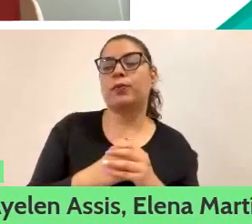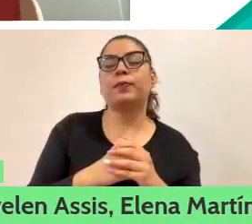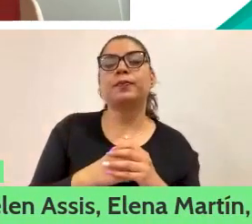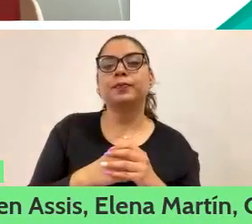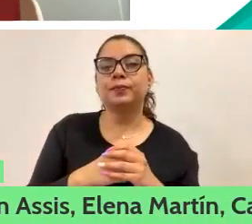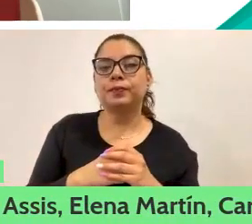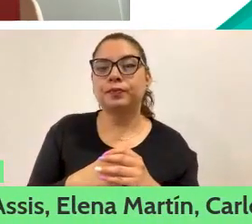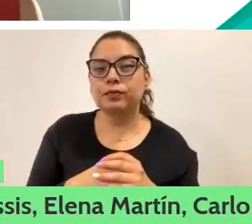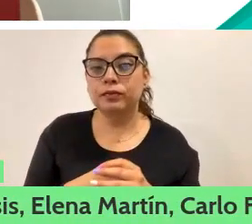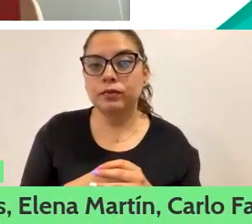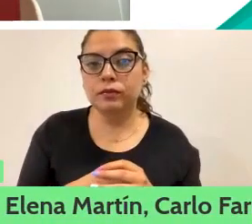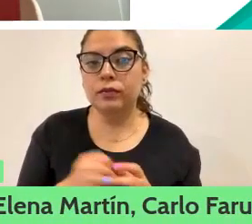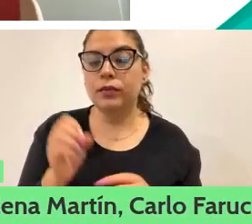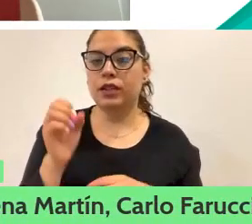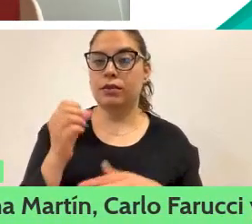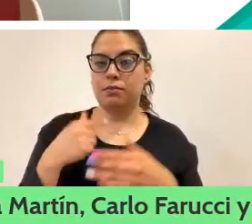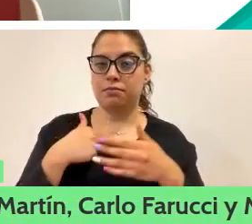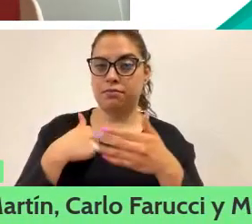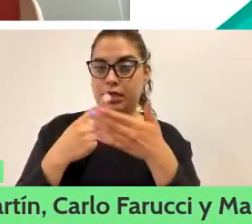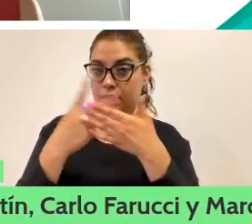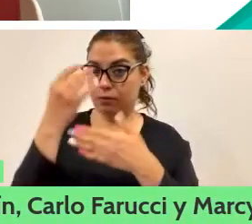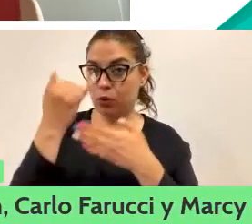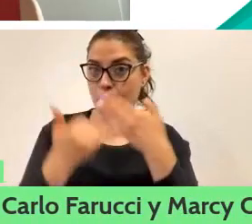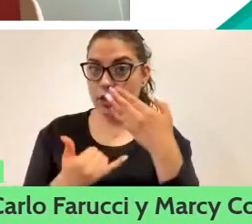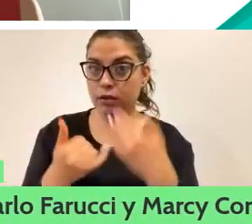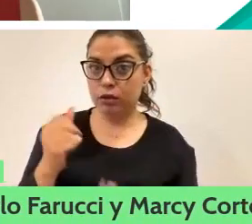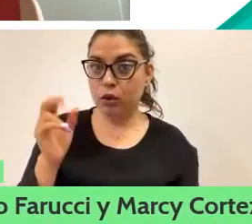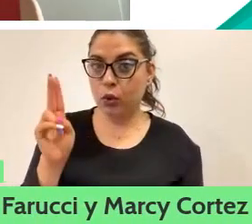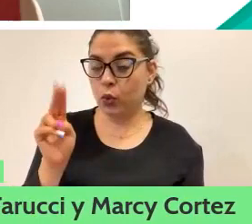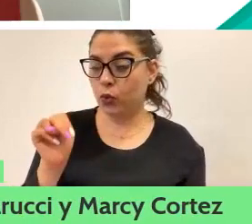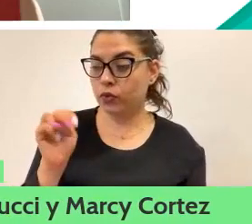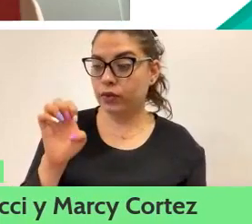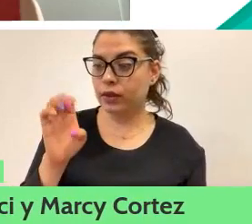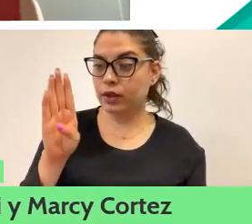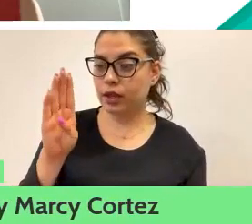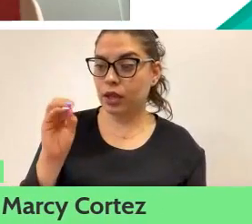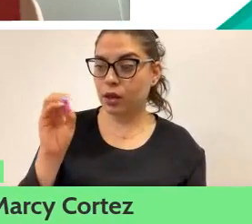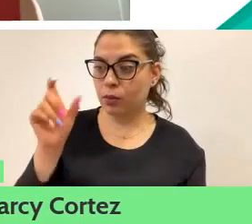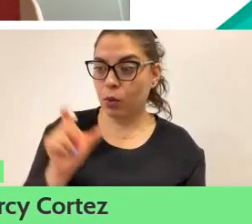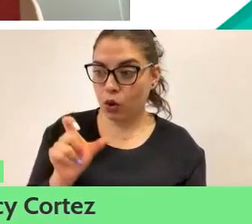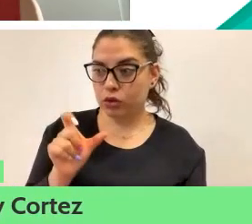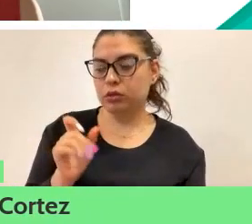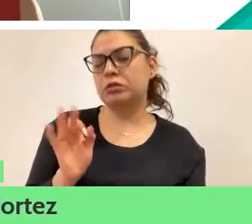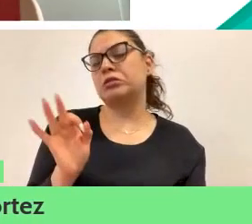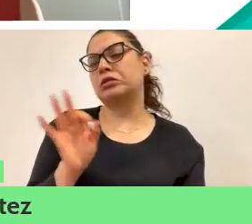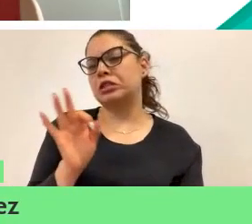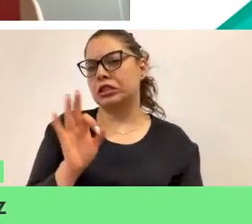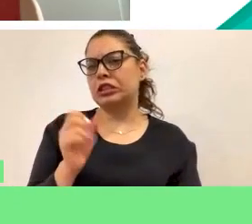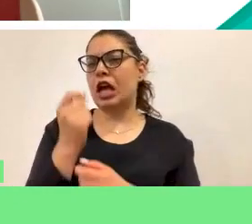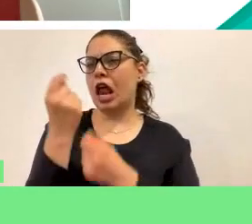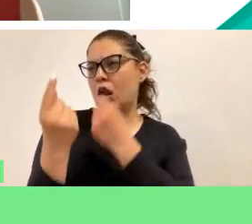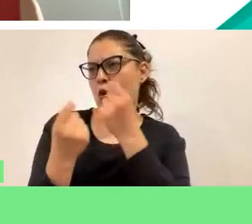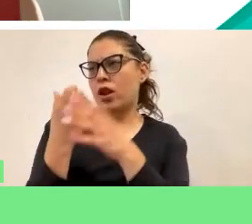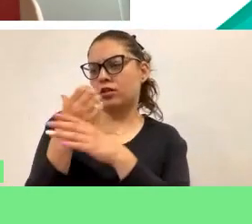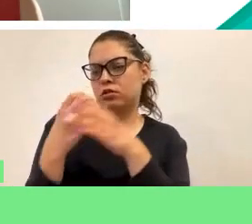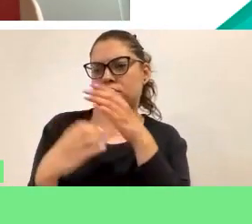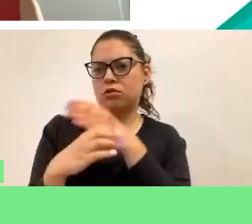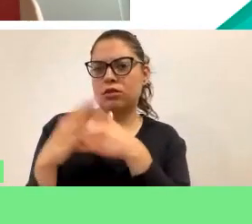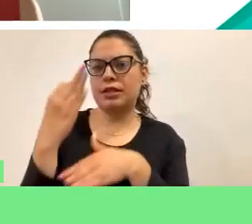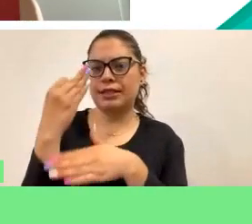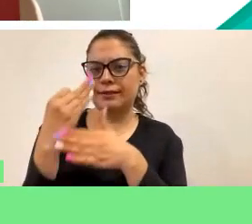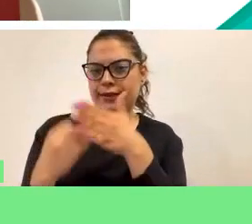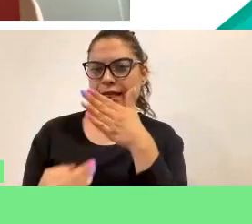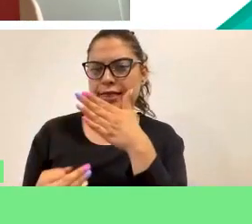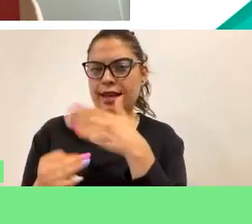es bastante austero. Pues tenemos empresas que para poder llenar más la caja, pues a veces nos regalan producto o nos dan un producto, nos lo